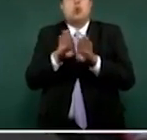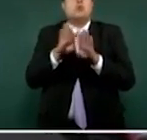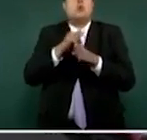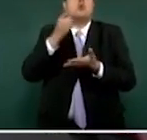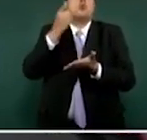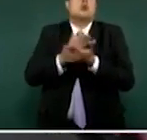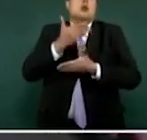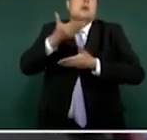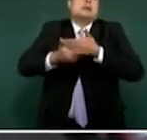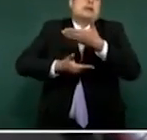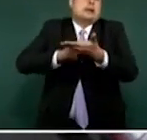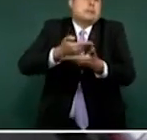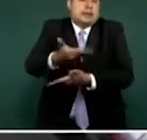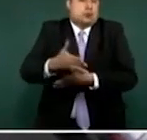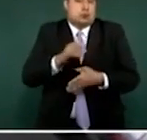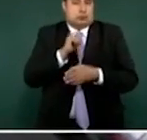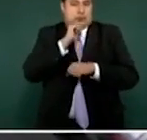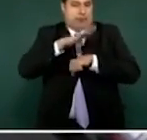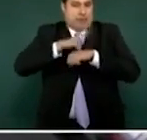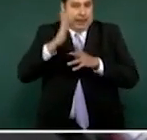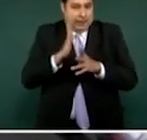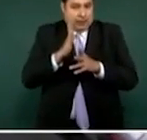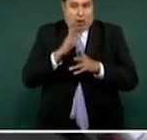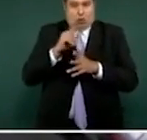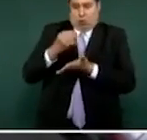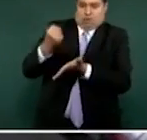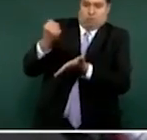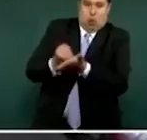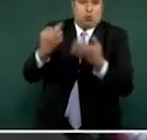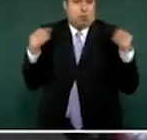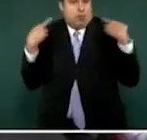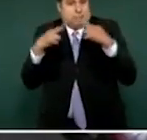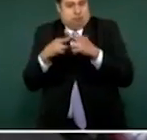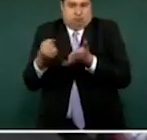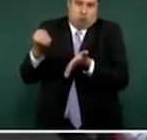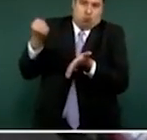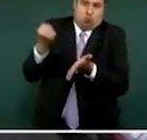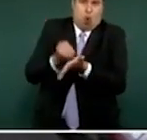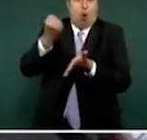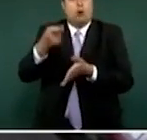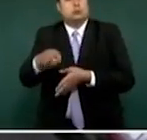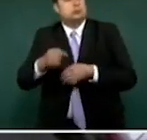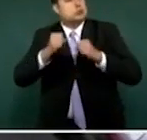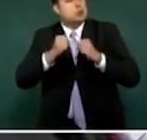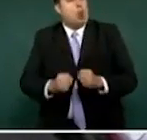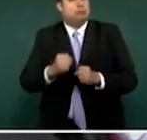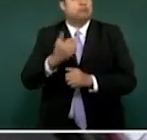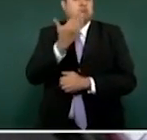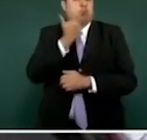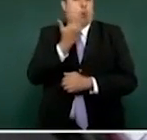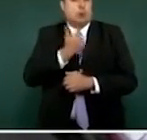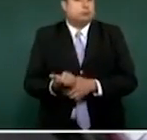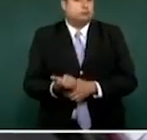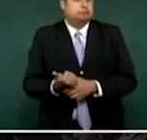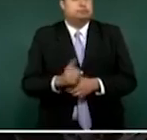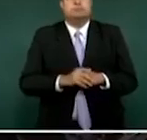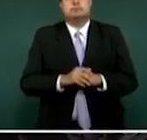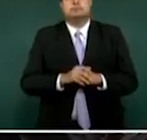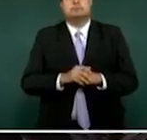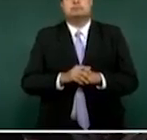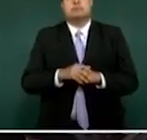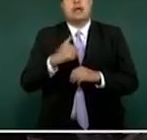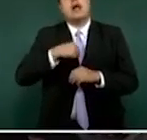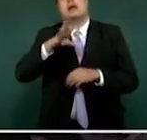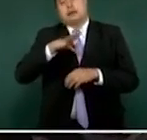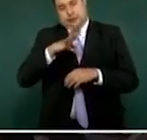prestadores de servicios en esta simulación laboral en la que no se les otorga ninguna garantía. Ya hay